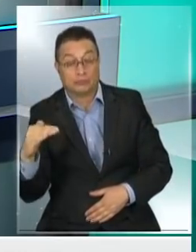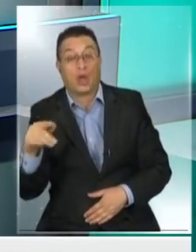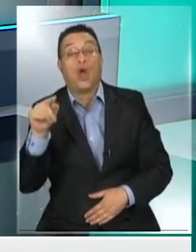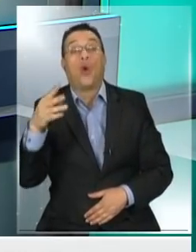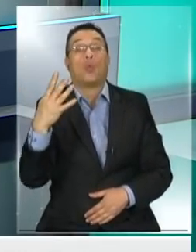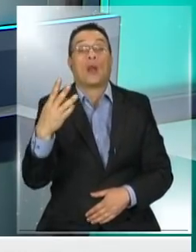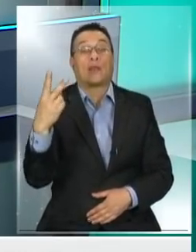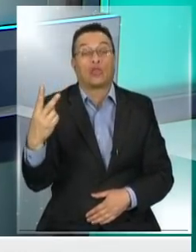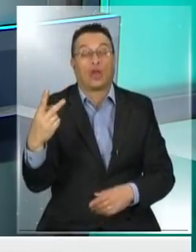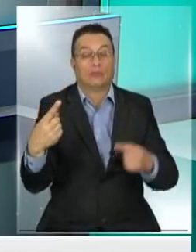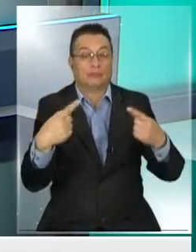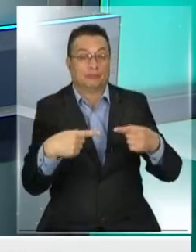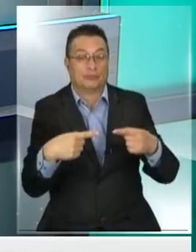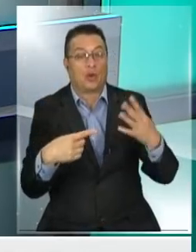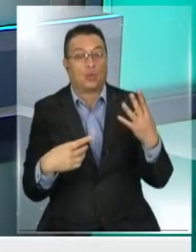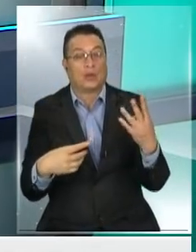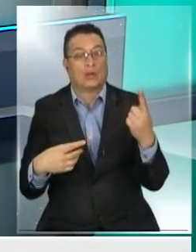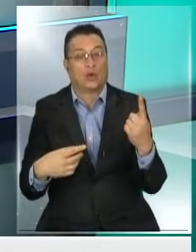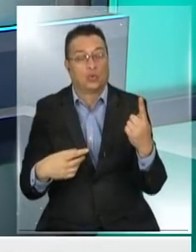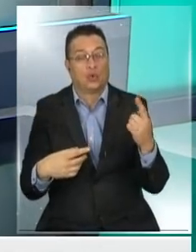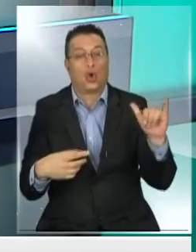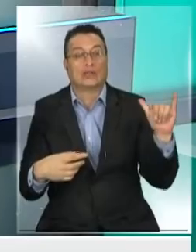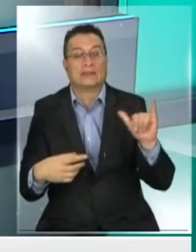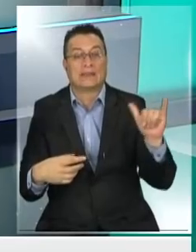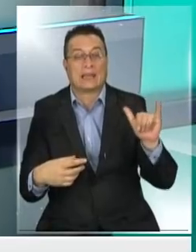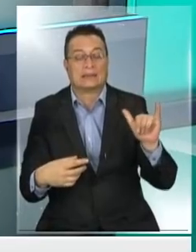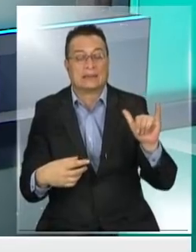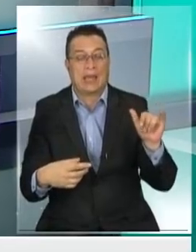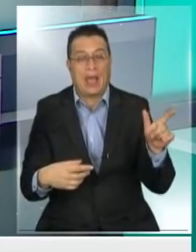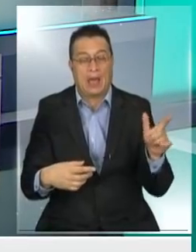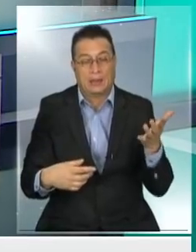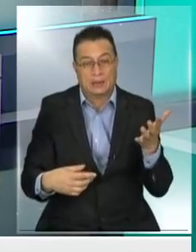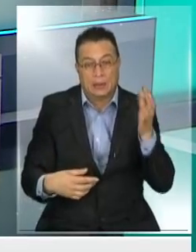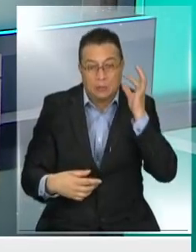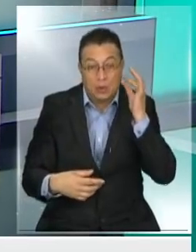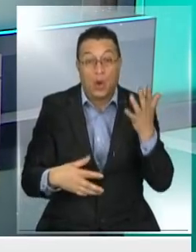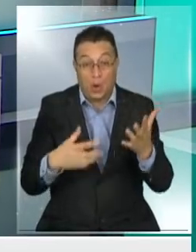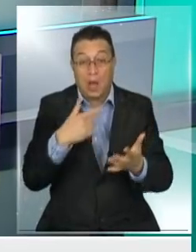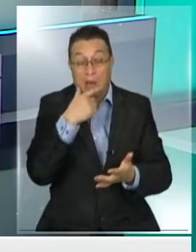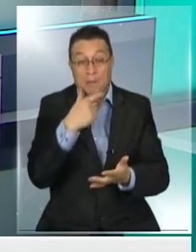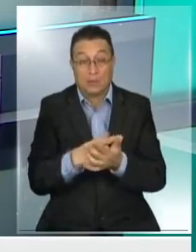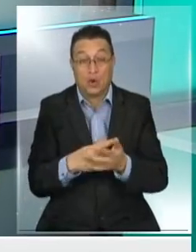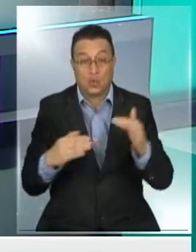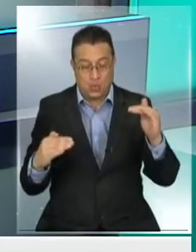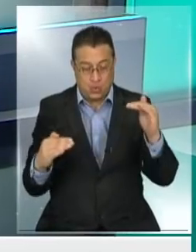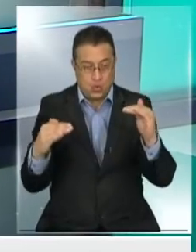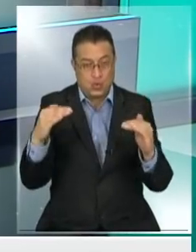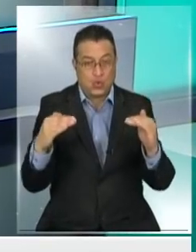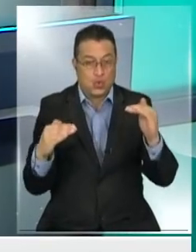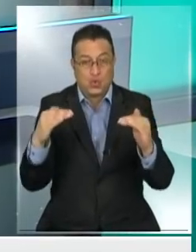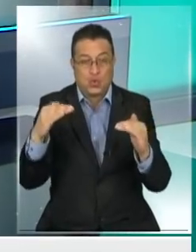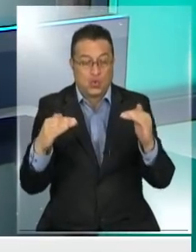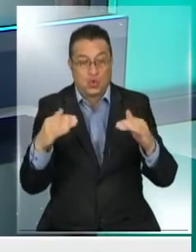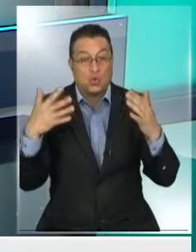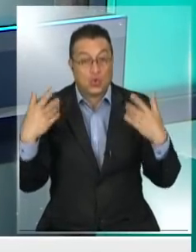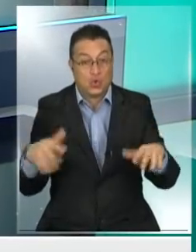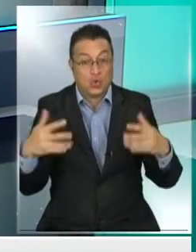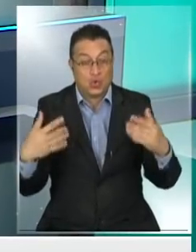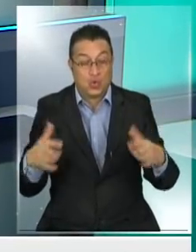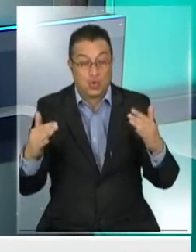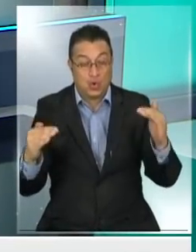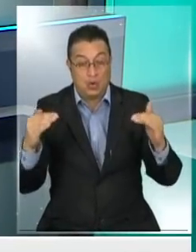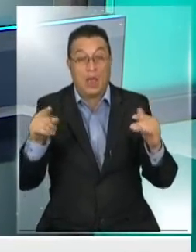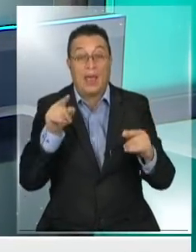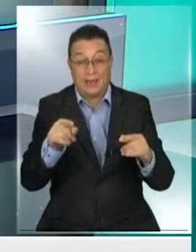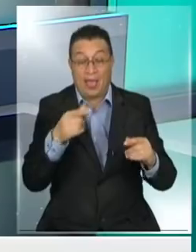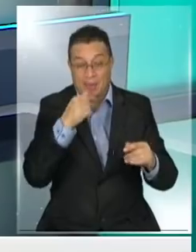pero 42 contra 41 frente a Yasna Proboste. Impresionante, aquí se estrecha mucho la pelea, lo que muchos han planteado, que